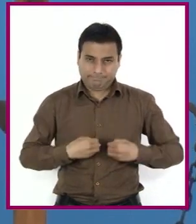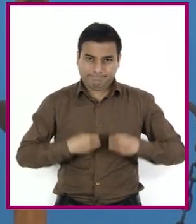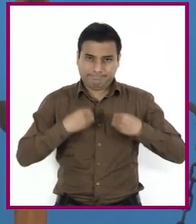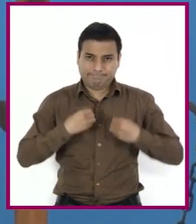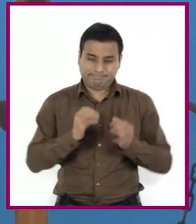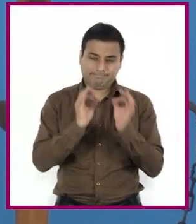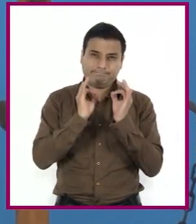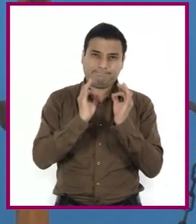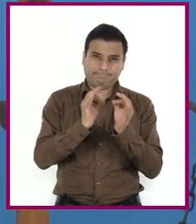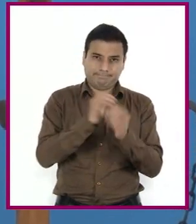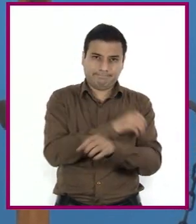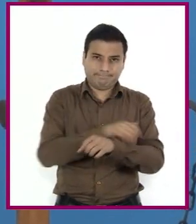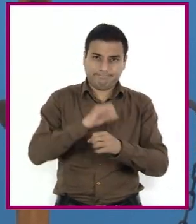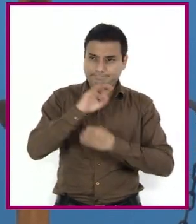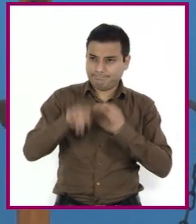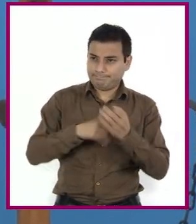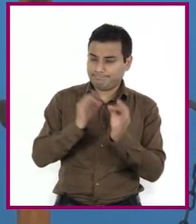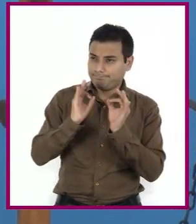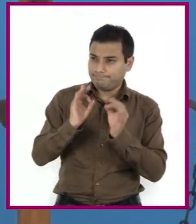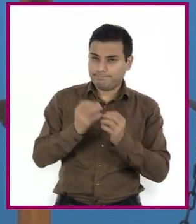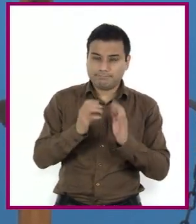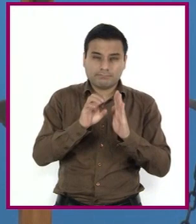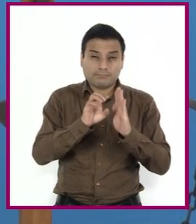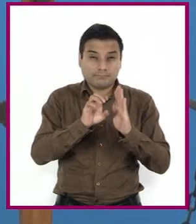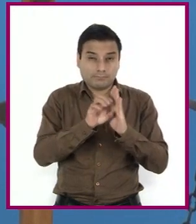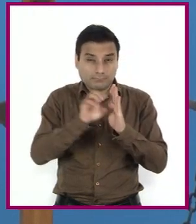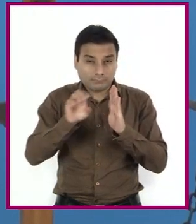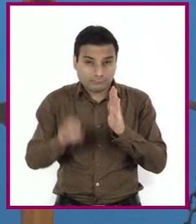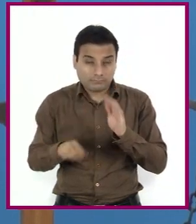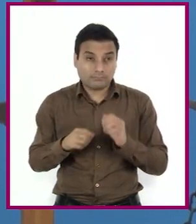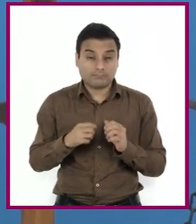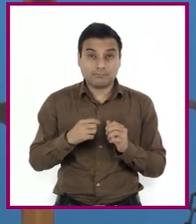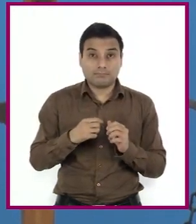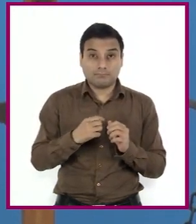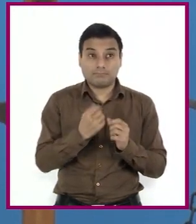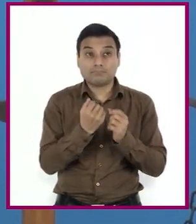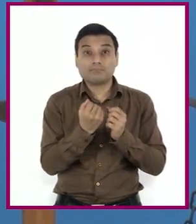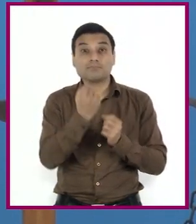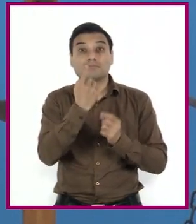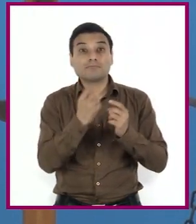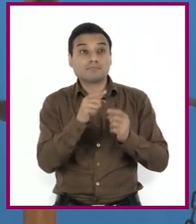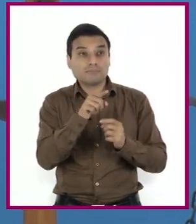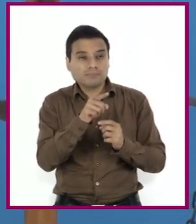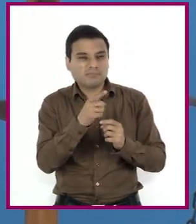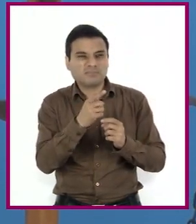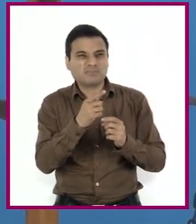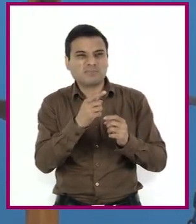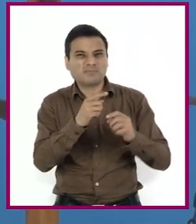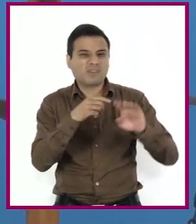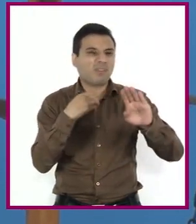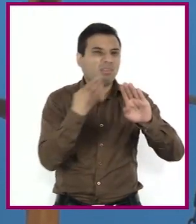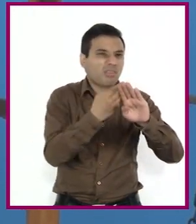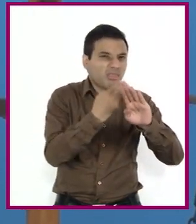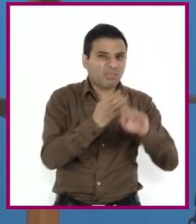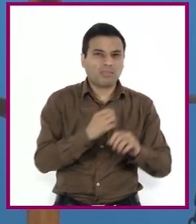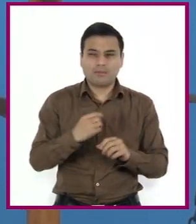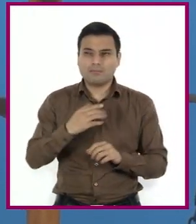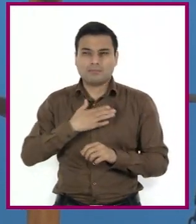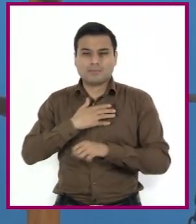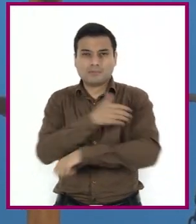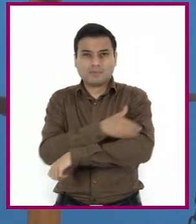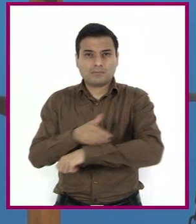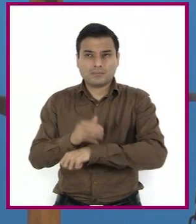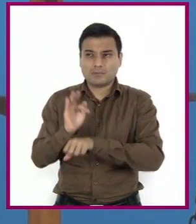nuestros seres queridos, cuando no somos imparciales, podemos cometer injusticias contra las y los demás y lastimar